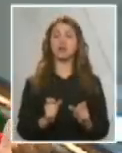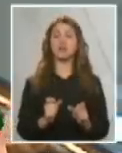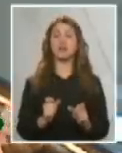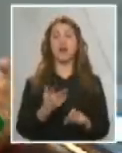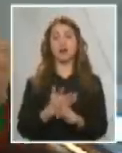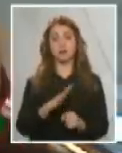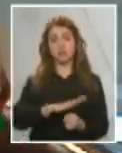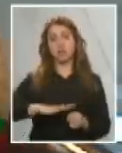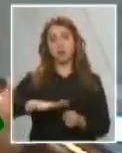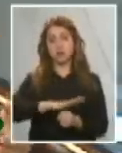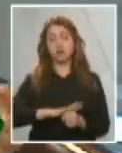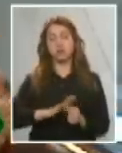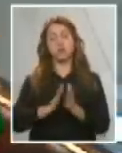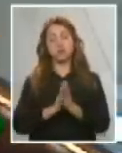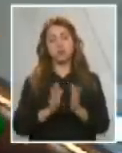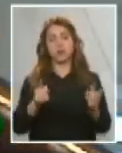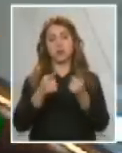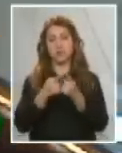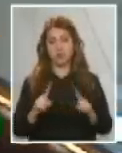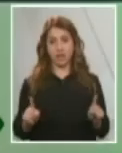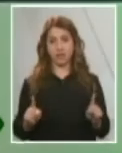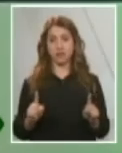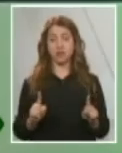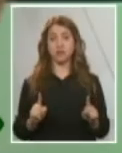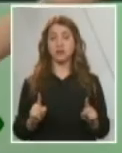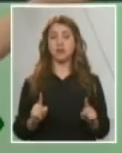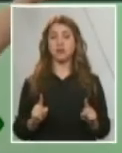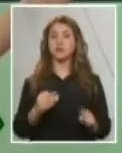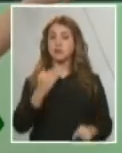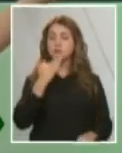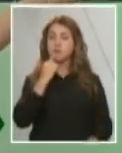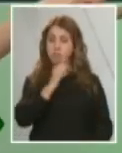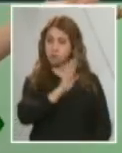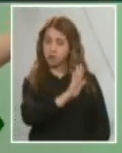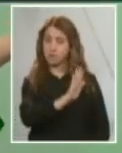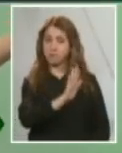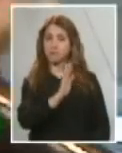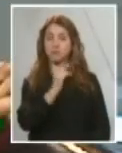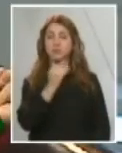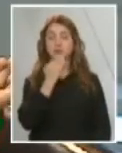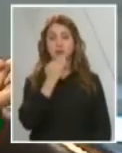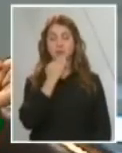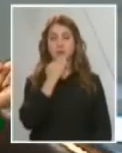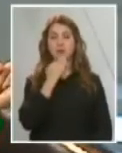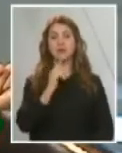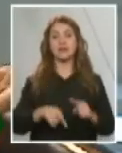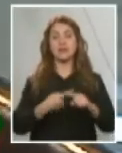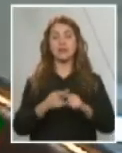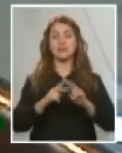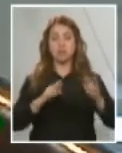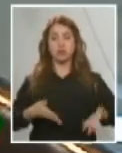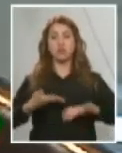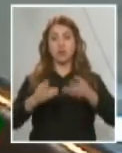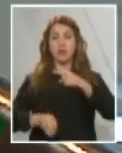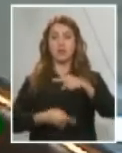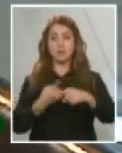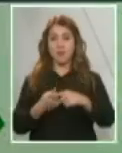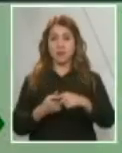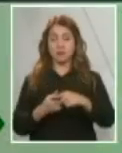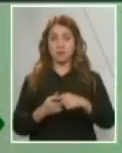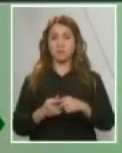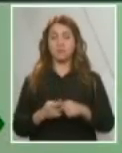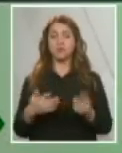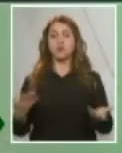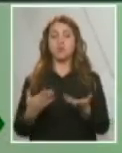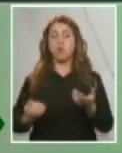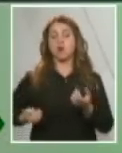una situación diferente. La casa, o sea, también se preguntarle a Jimena. Los estás haciendo dar, además. Qué impresionante es también cómo